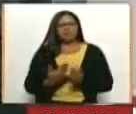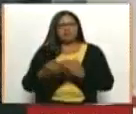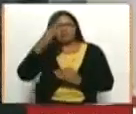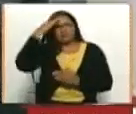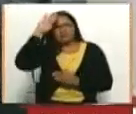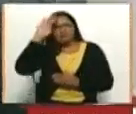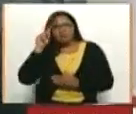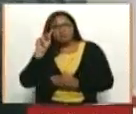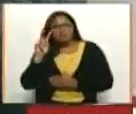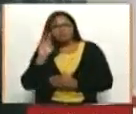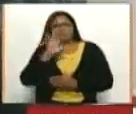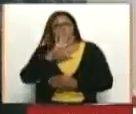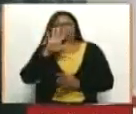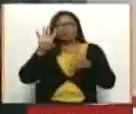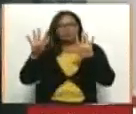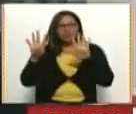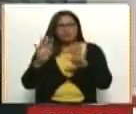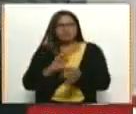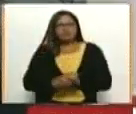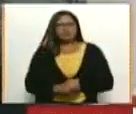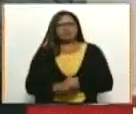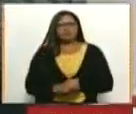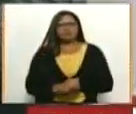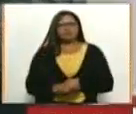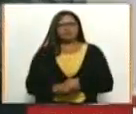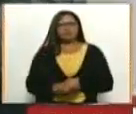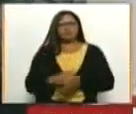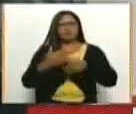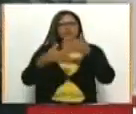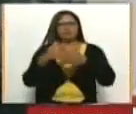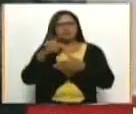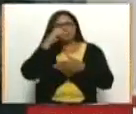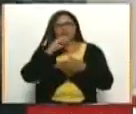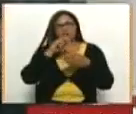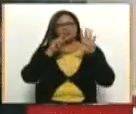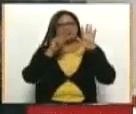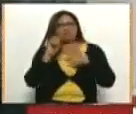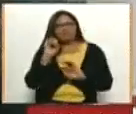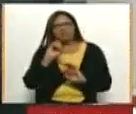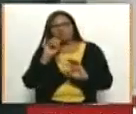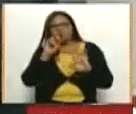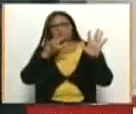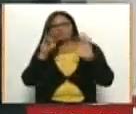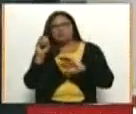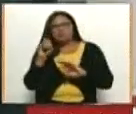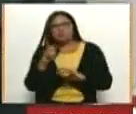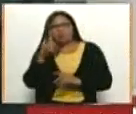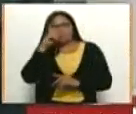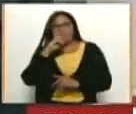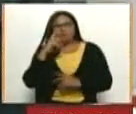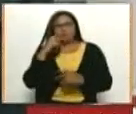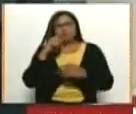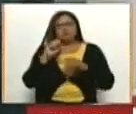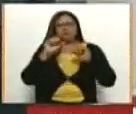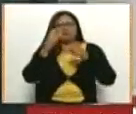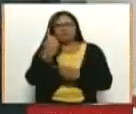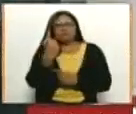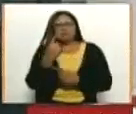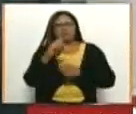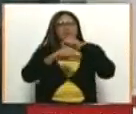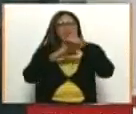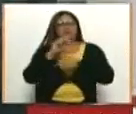el 59, más adelante Nicaragua en los años 70 y 80, y Venezuela a principios del siglo XXI. De